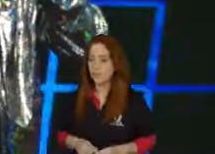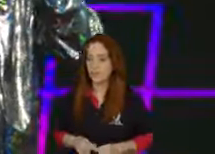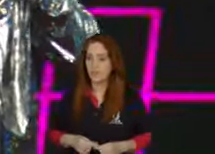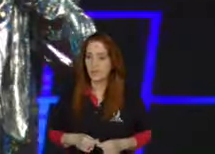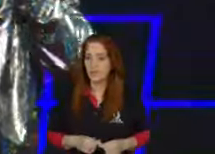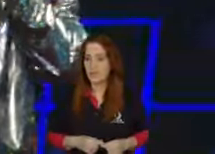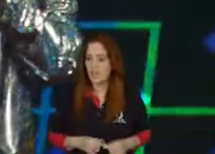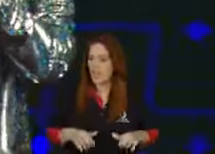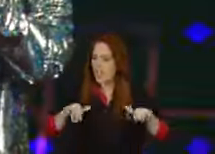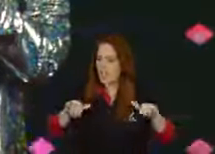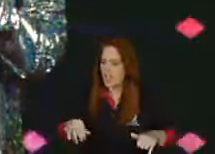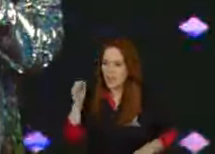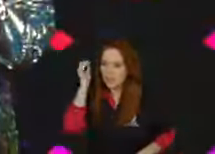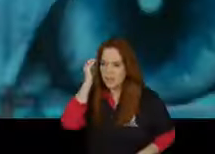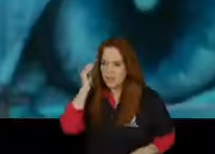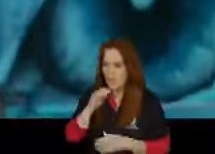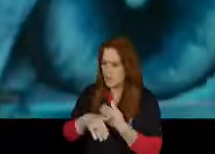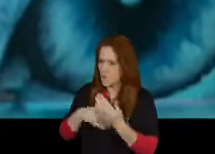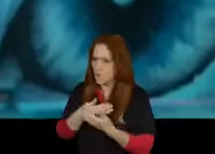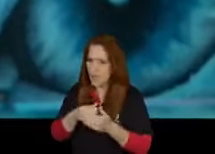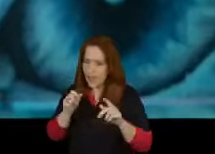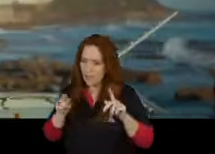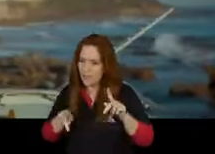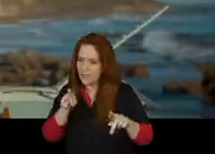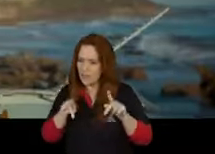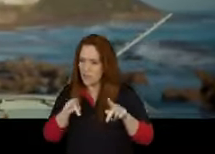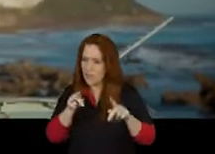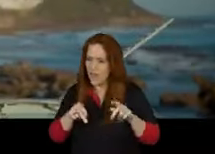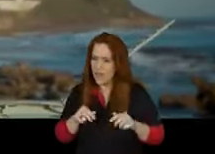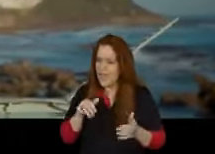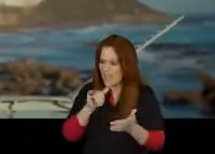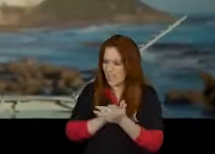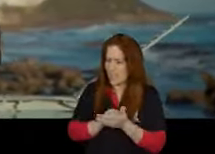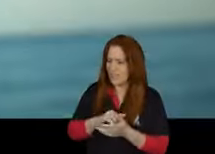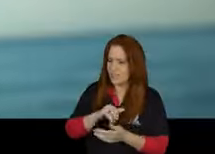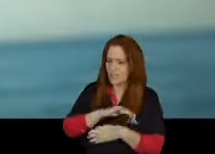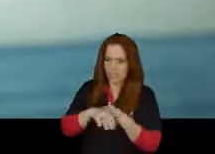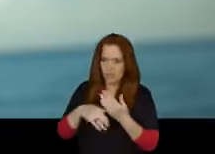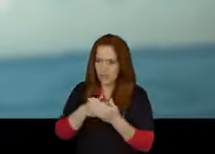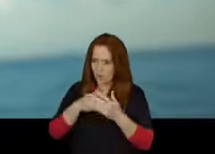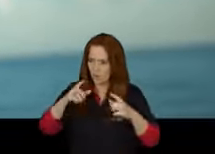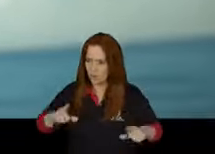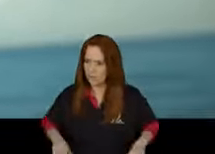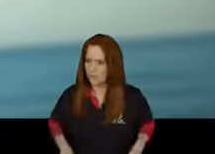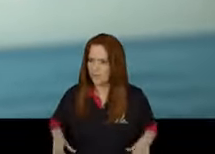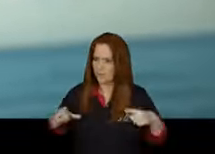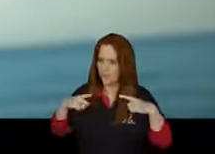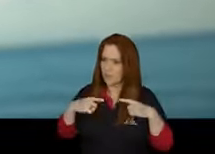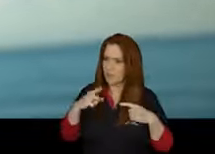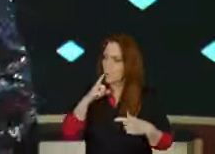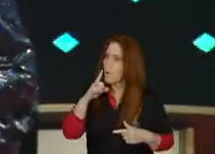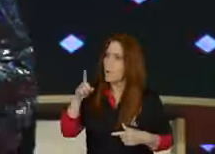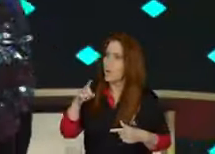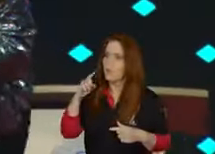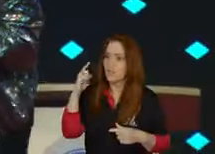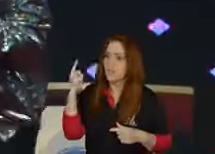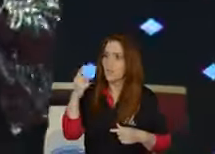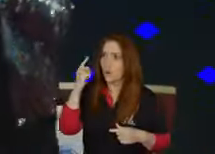Que lo sepa el mundo. Que si vivimos es por él, díselo. Y que si vivo es por